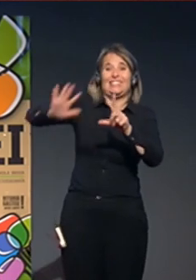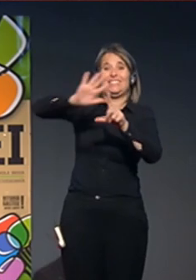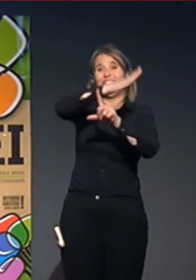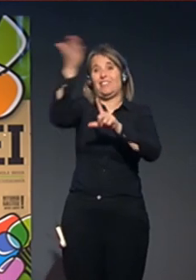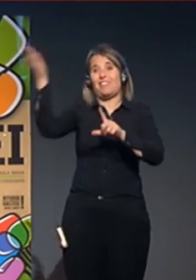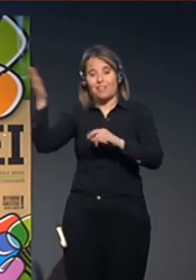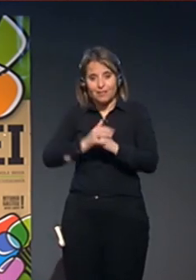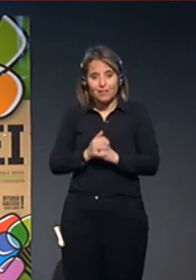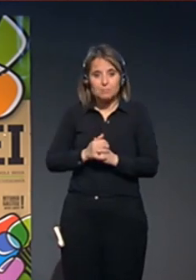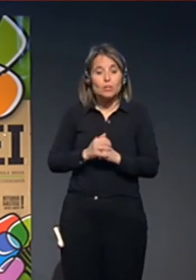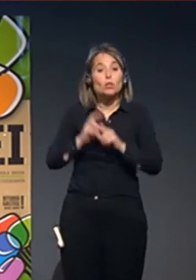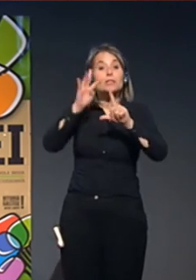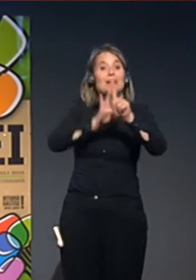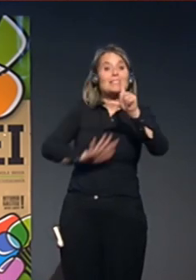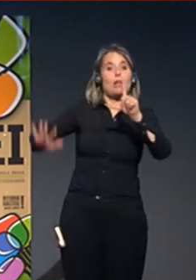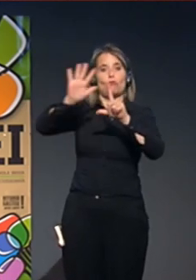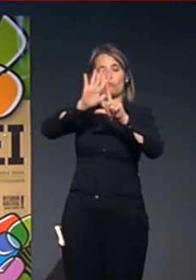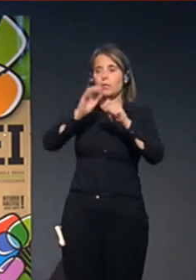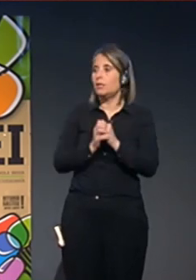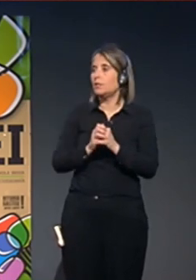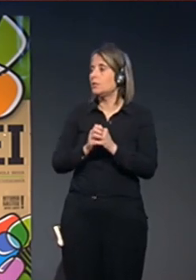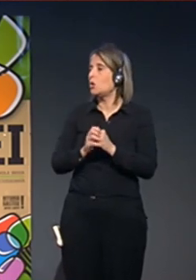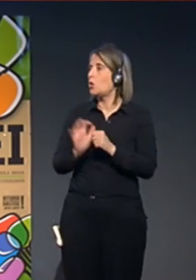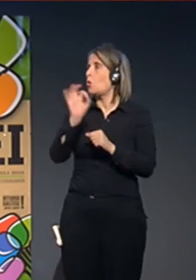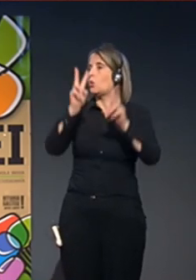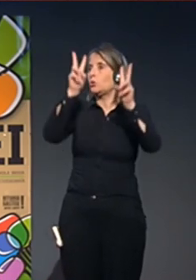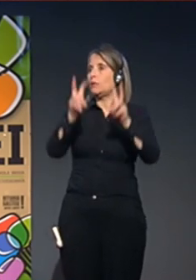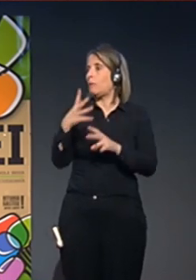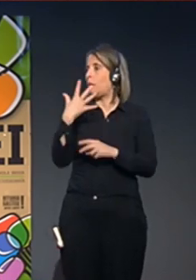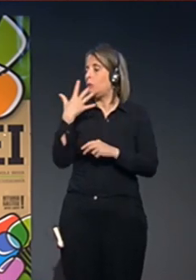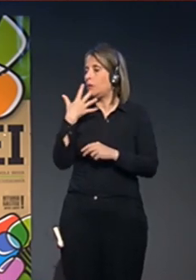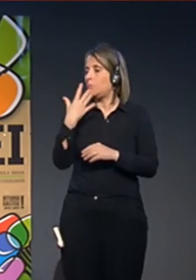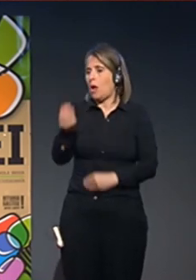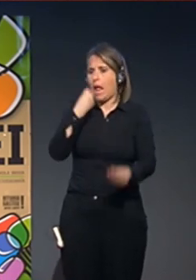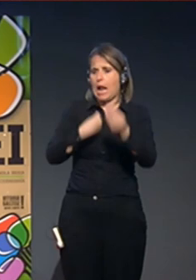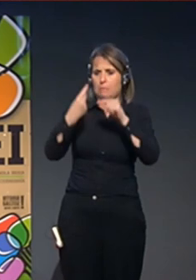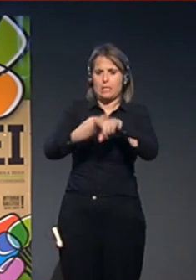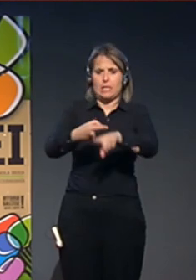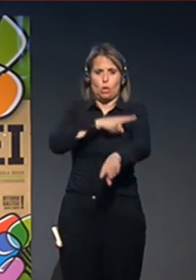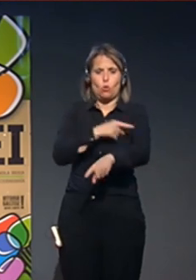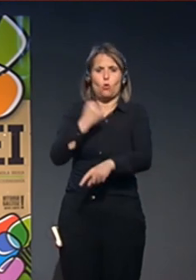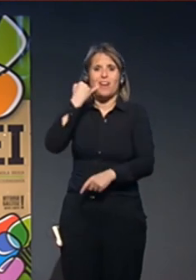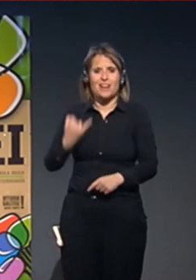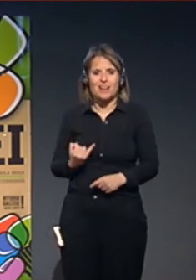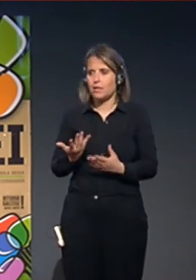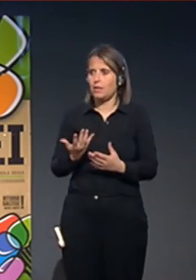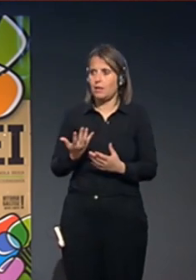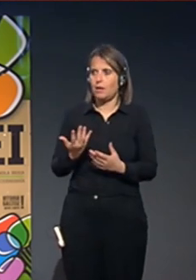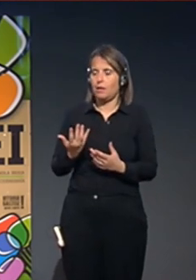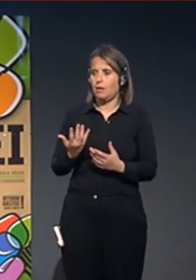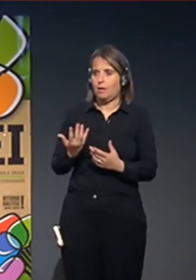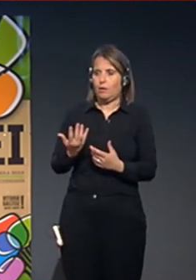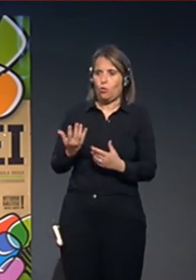pero sin embargo en temas nacionales más como labre la alimentación o la energía todo lo